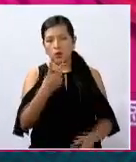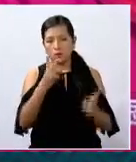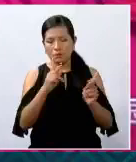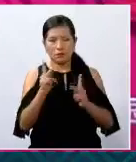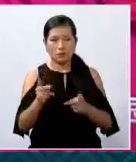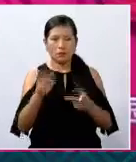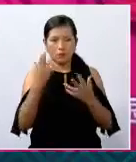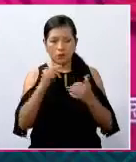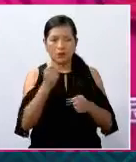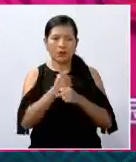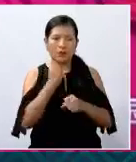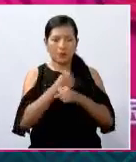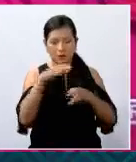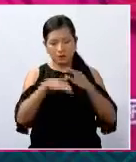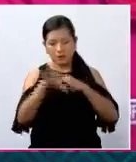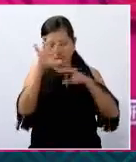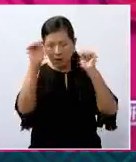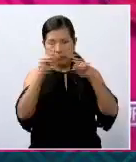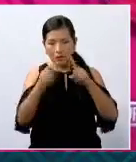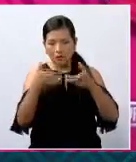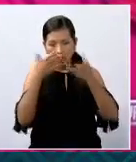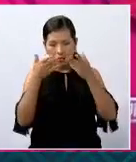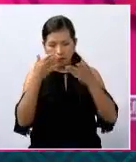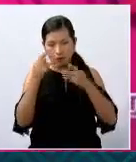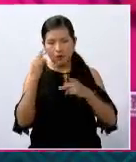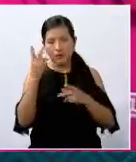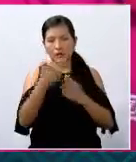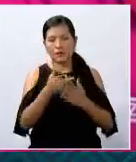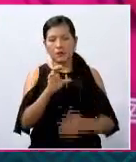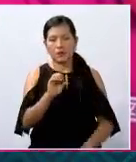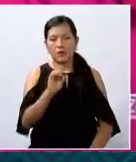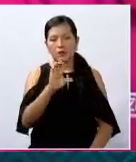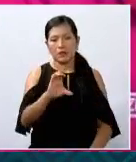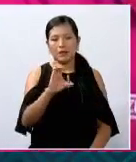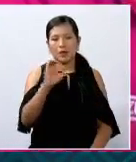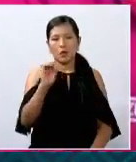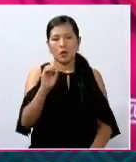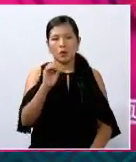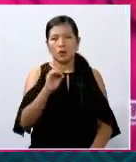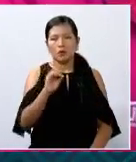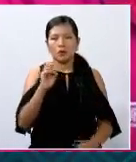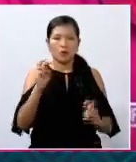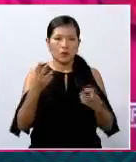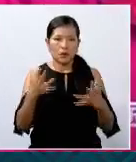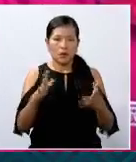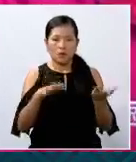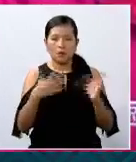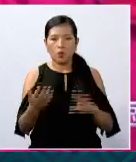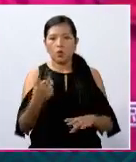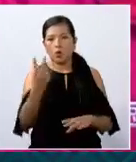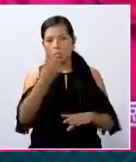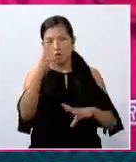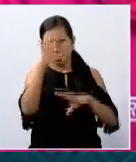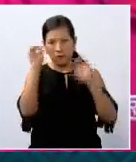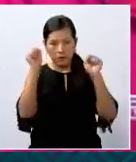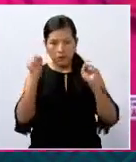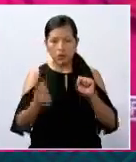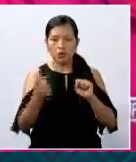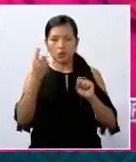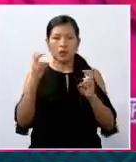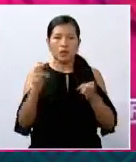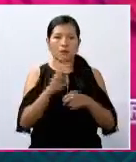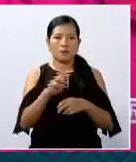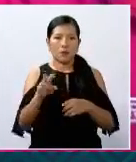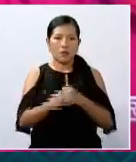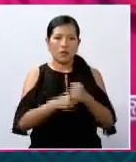en la mina a consecuencia de intoxicación por monóxido de carbono. Las 2 personas fallecidas son 2 mineros, uno de 22 años y otro